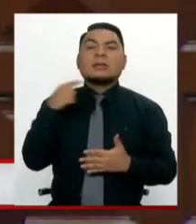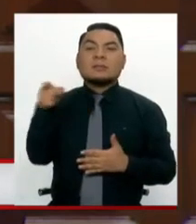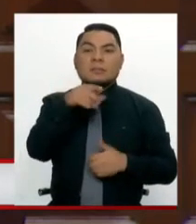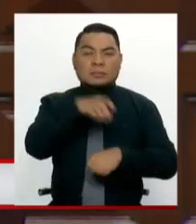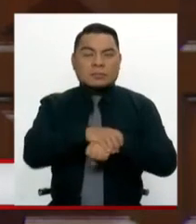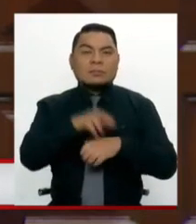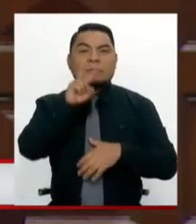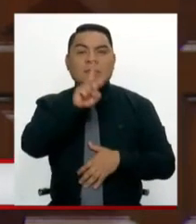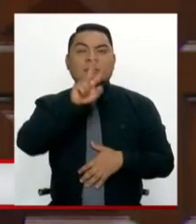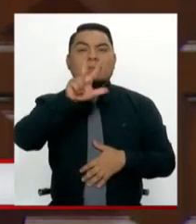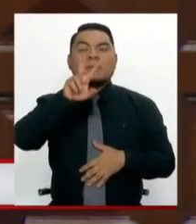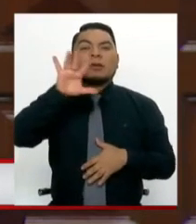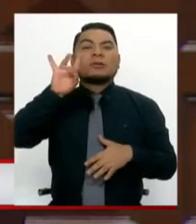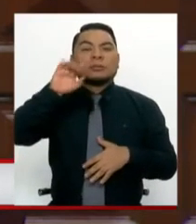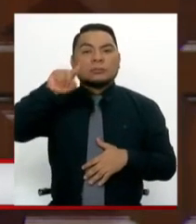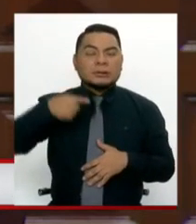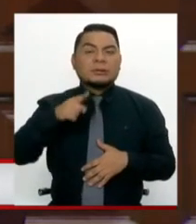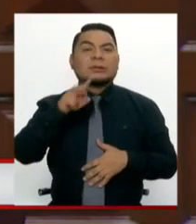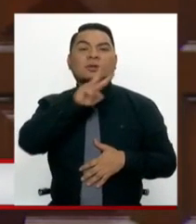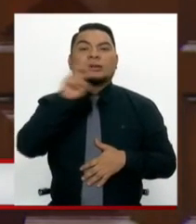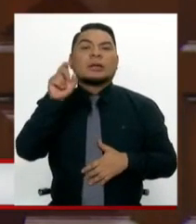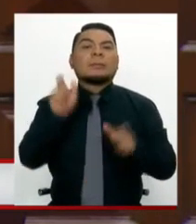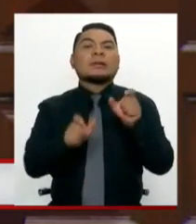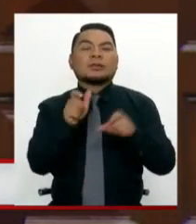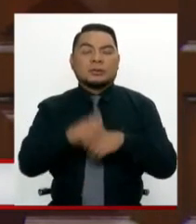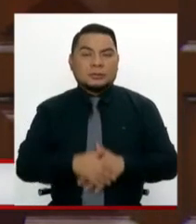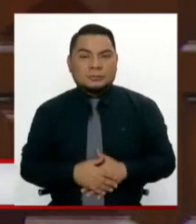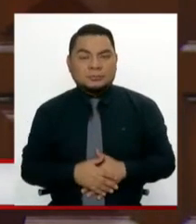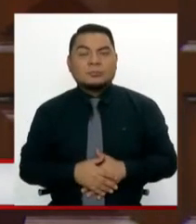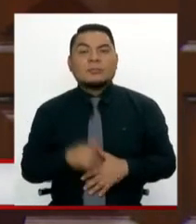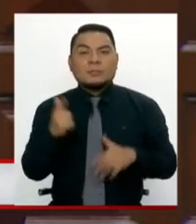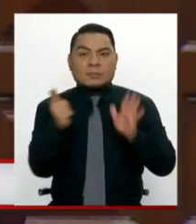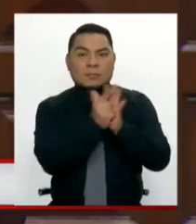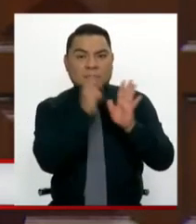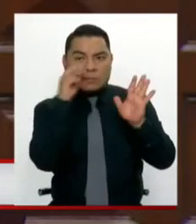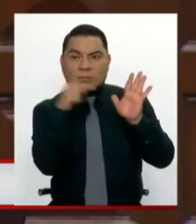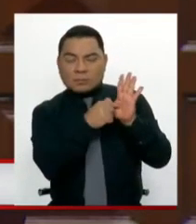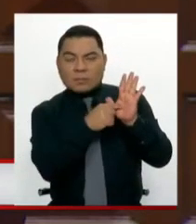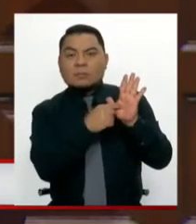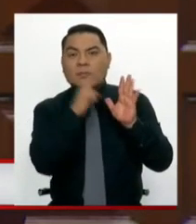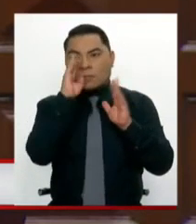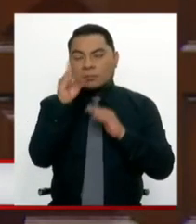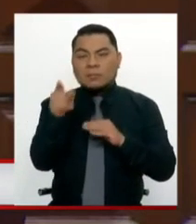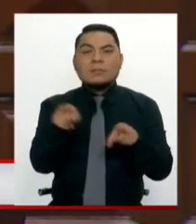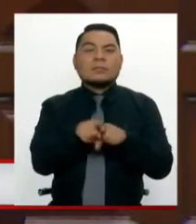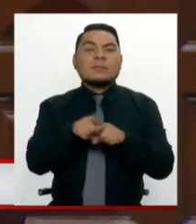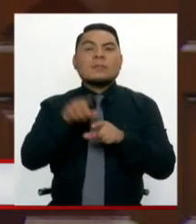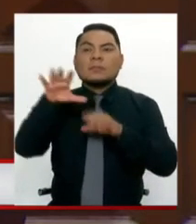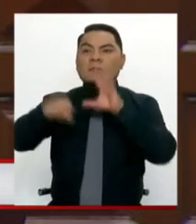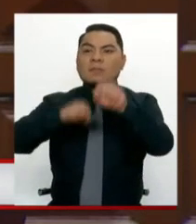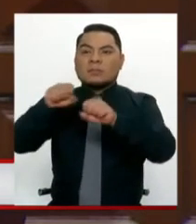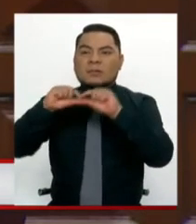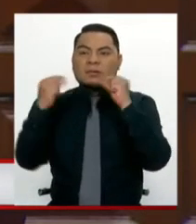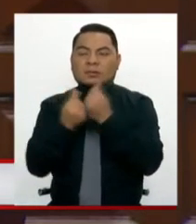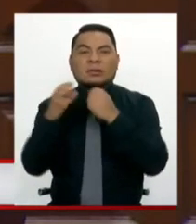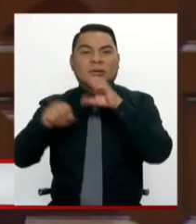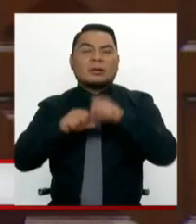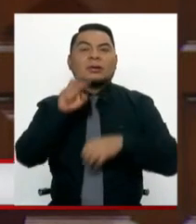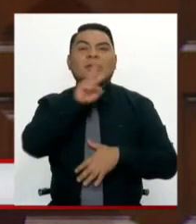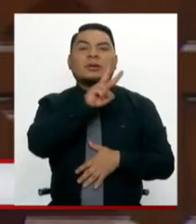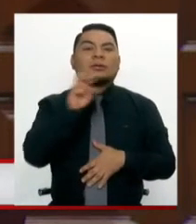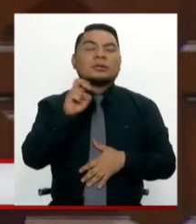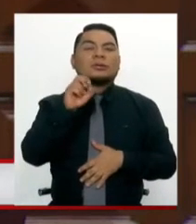de 231.800 personas al margen de la ley, así como desarticulación de